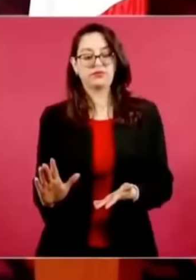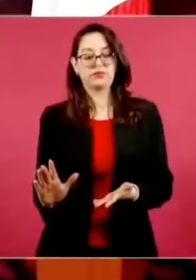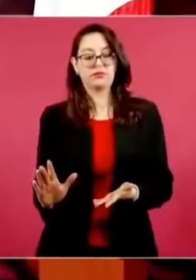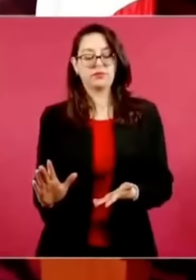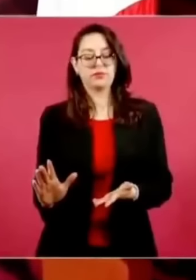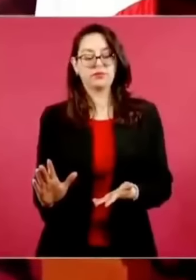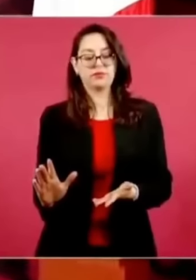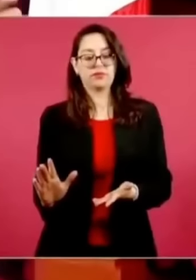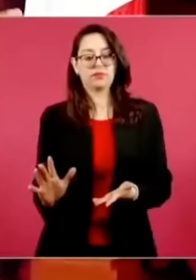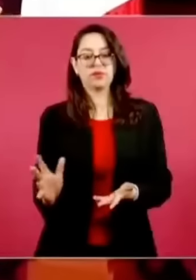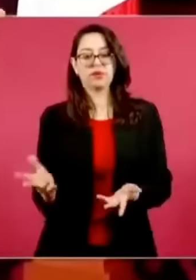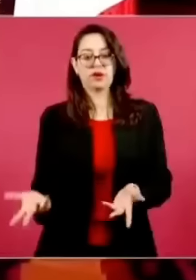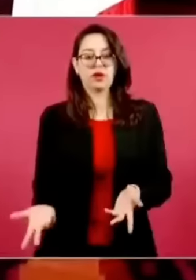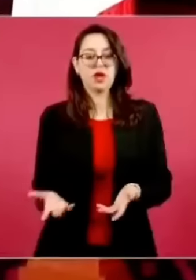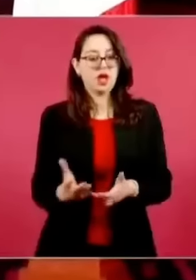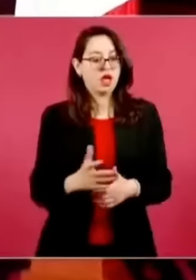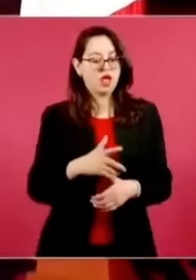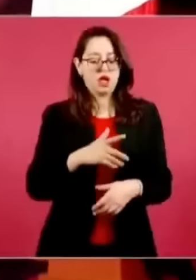se retira,